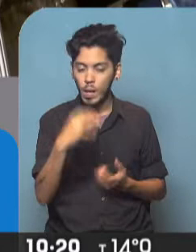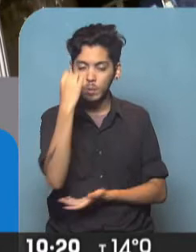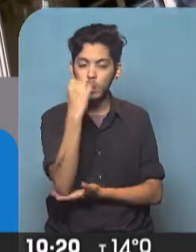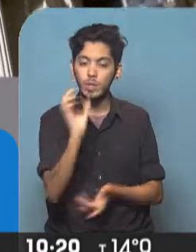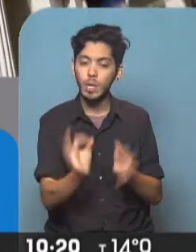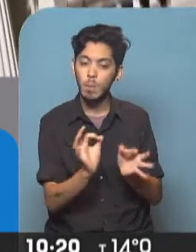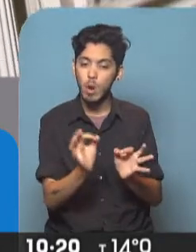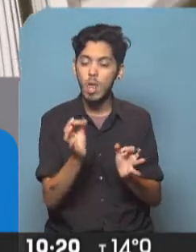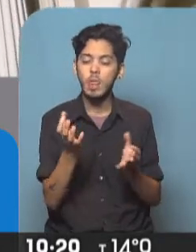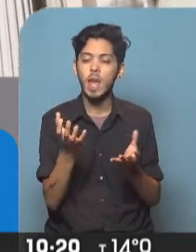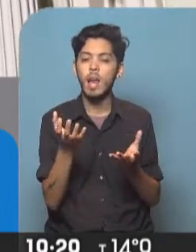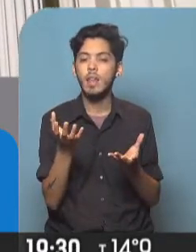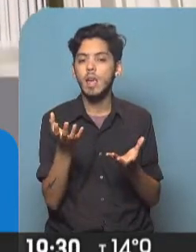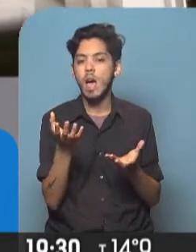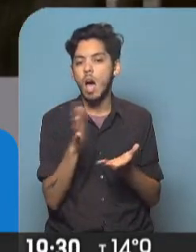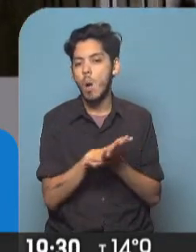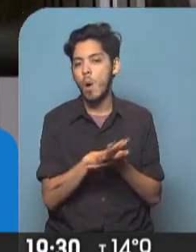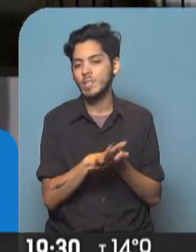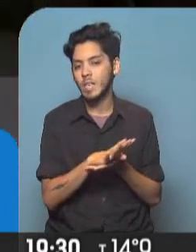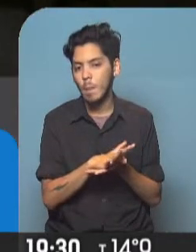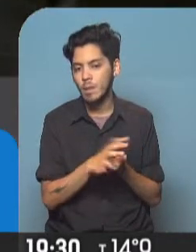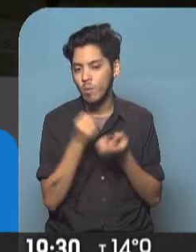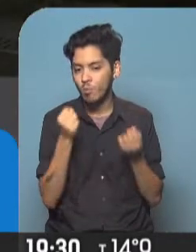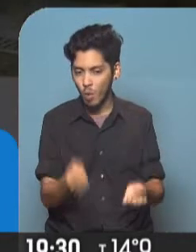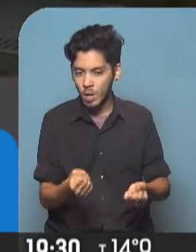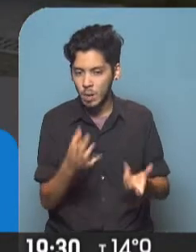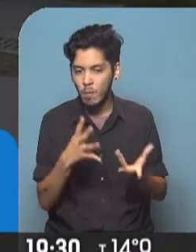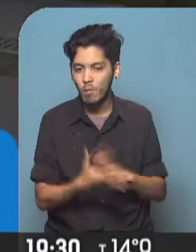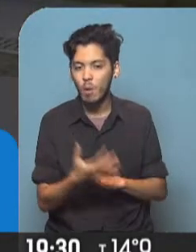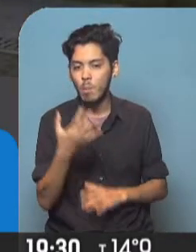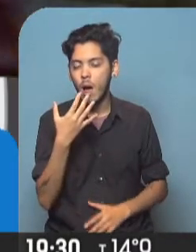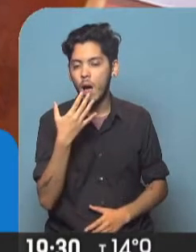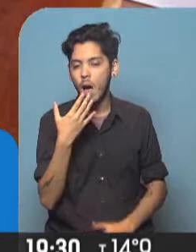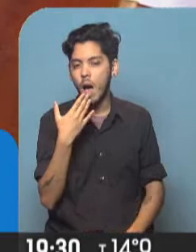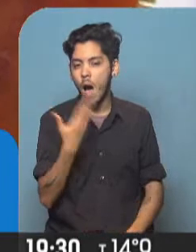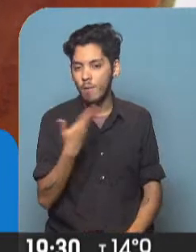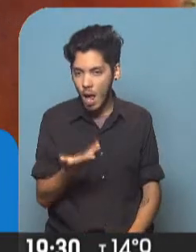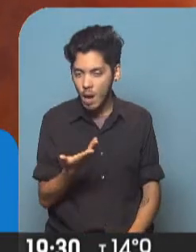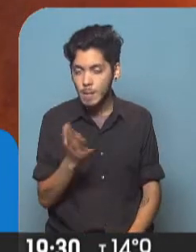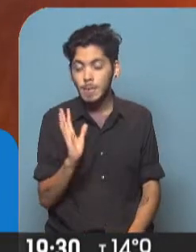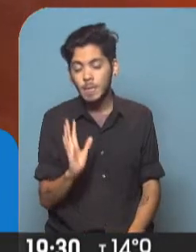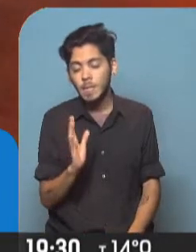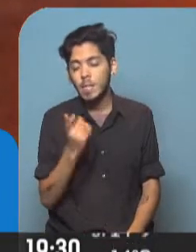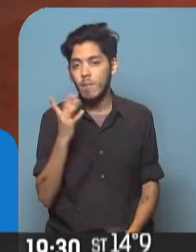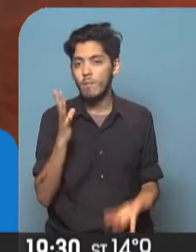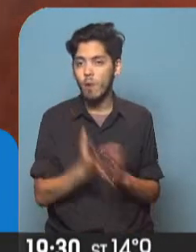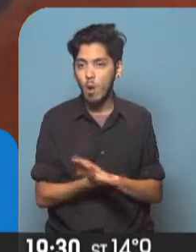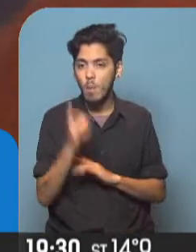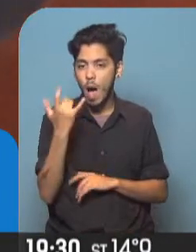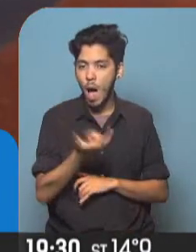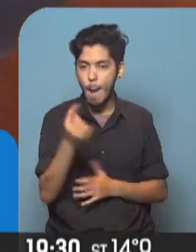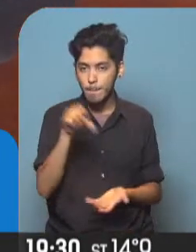monetaria sea relativamente dura, para decirlo de alguna manera, y de esa manera que el